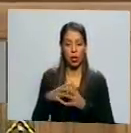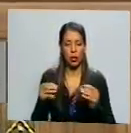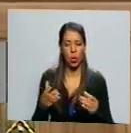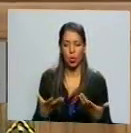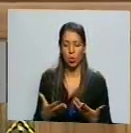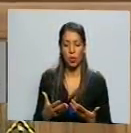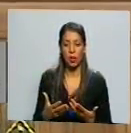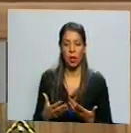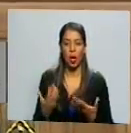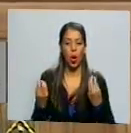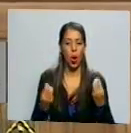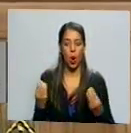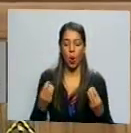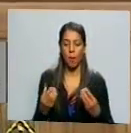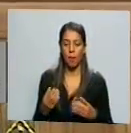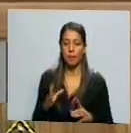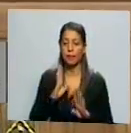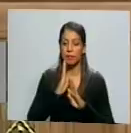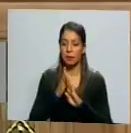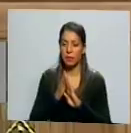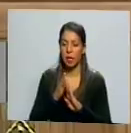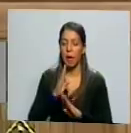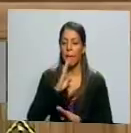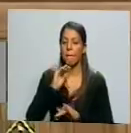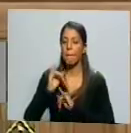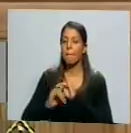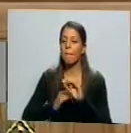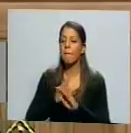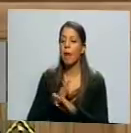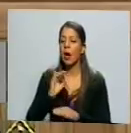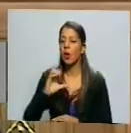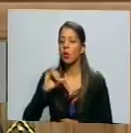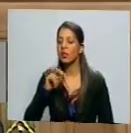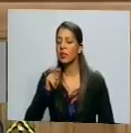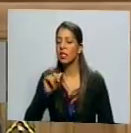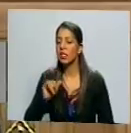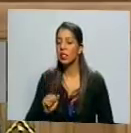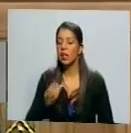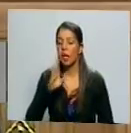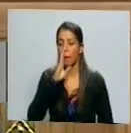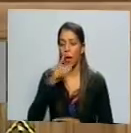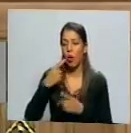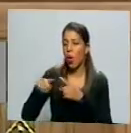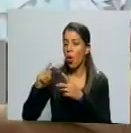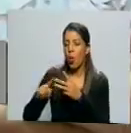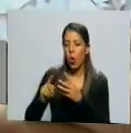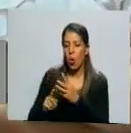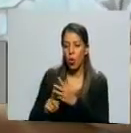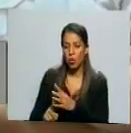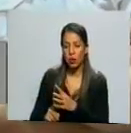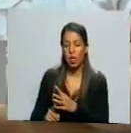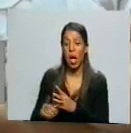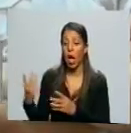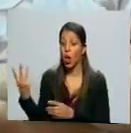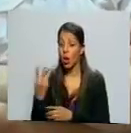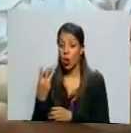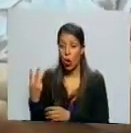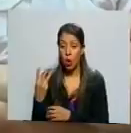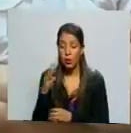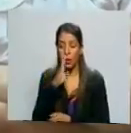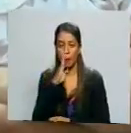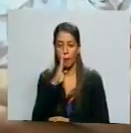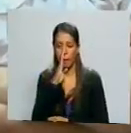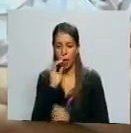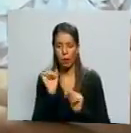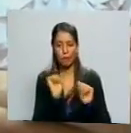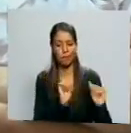manera unilateral el Citibank, el Commerzbank, el Deutsche Bank, de manera unilateral han